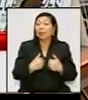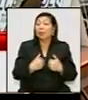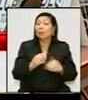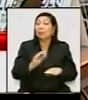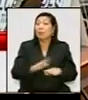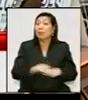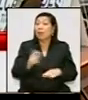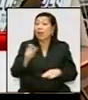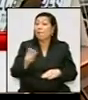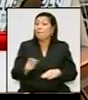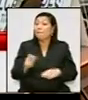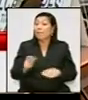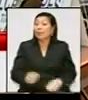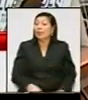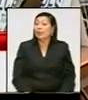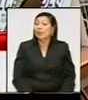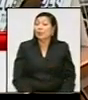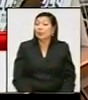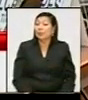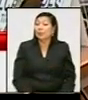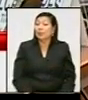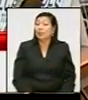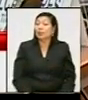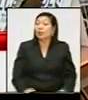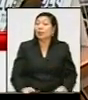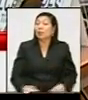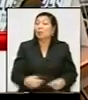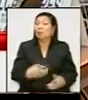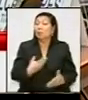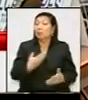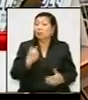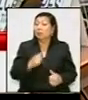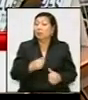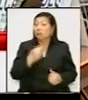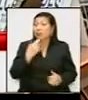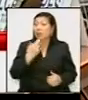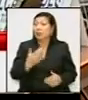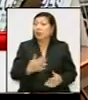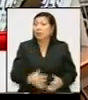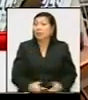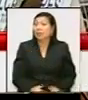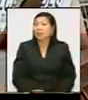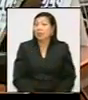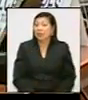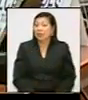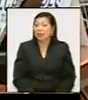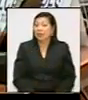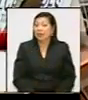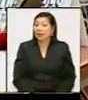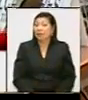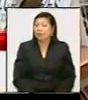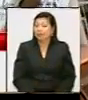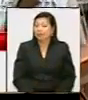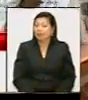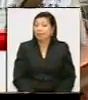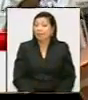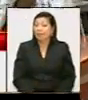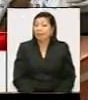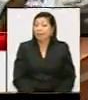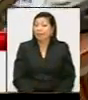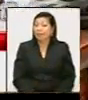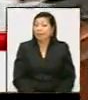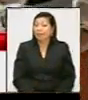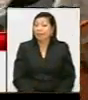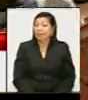a los ciudadanos, que este debate no se siga retrasando. Muchas gracias, presidente. Tiene la palabra el congresista